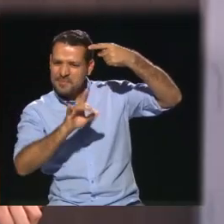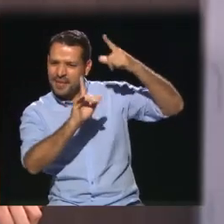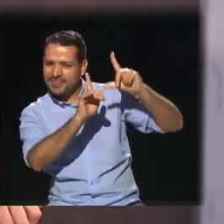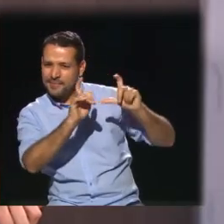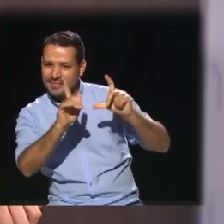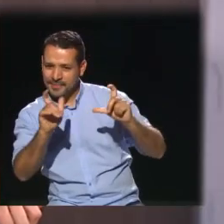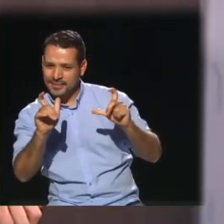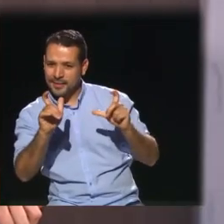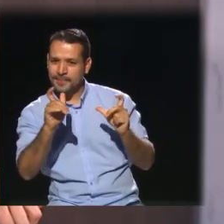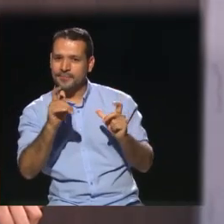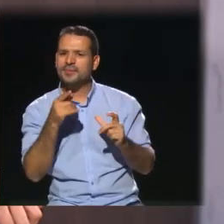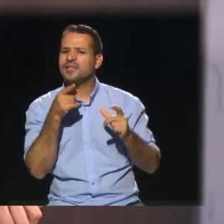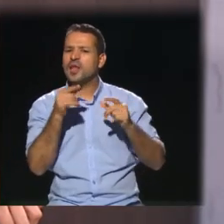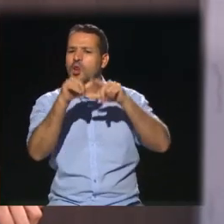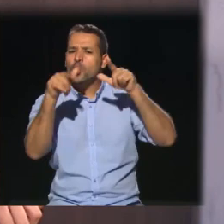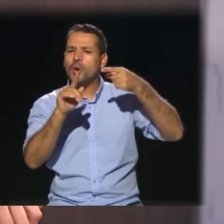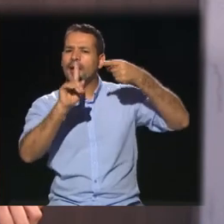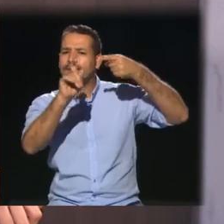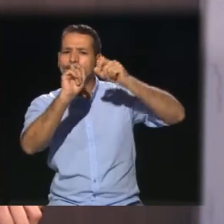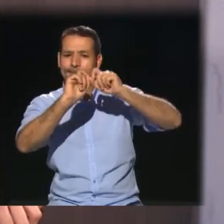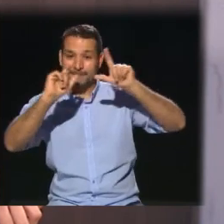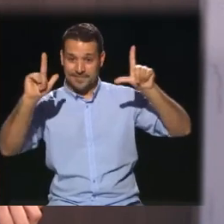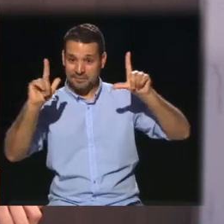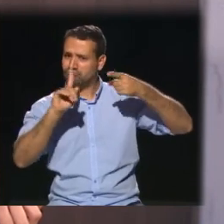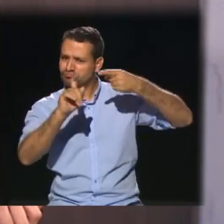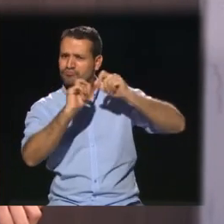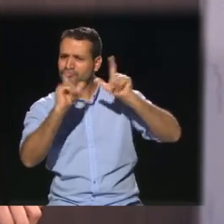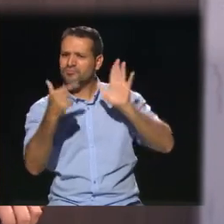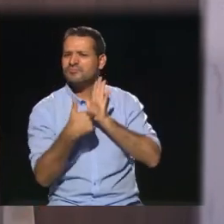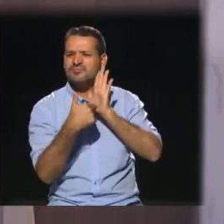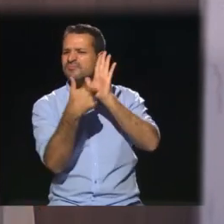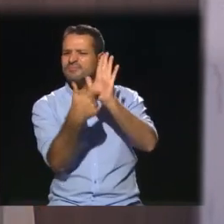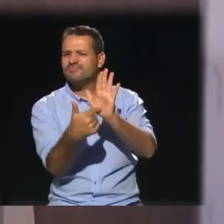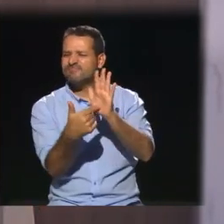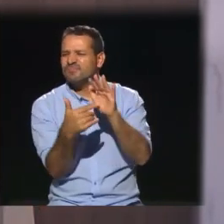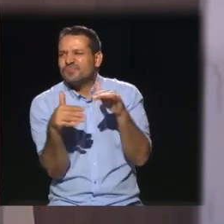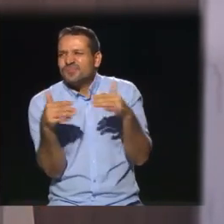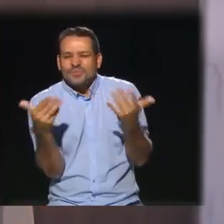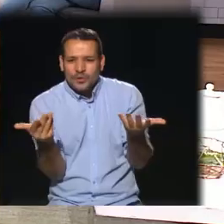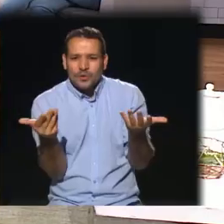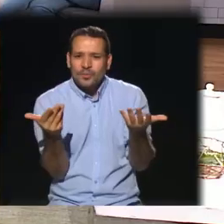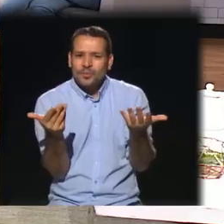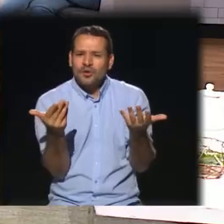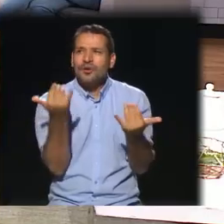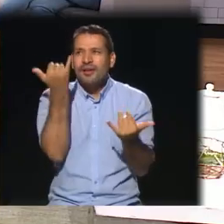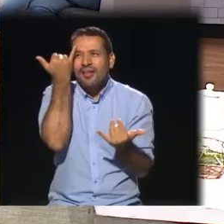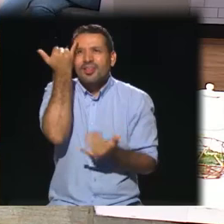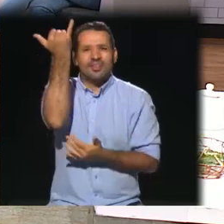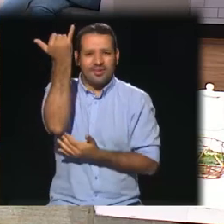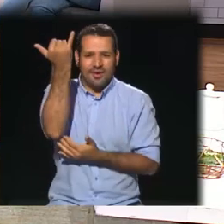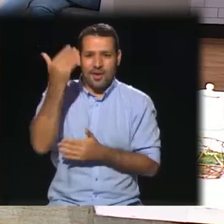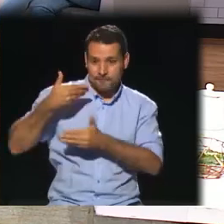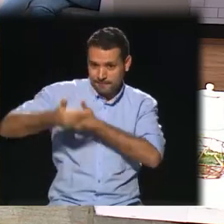primera duda, este micrositio que hoy ustedes nos van a presentar nace, digamos, de todo este proceso que